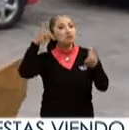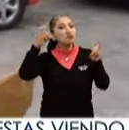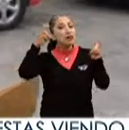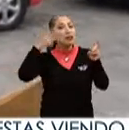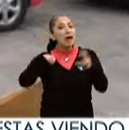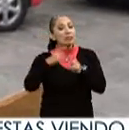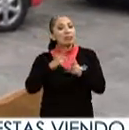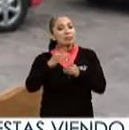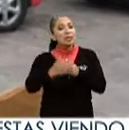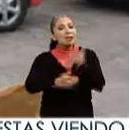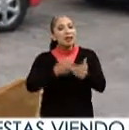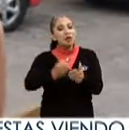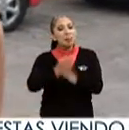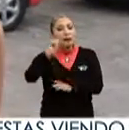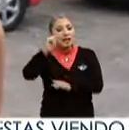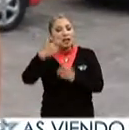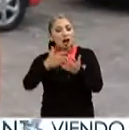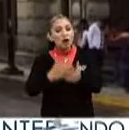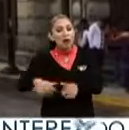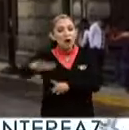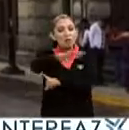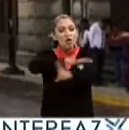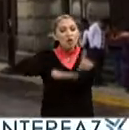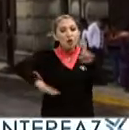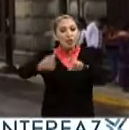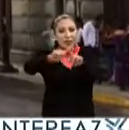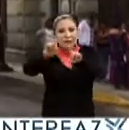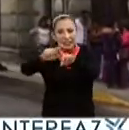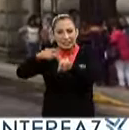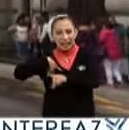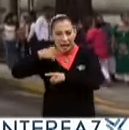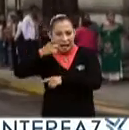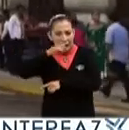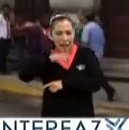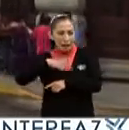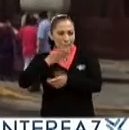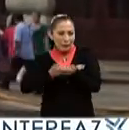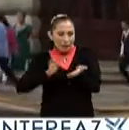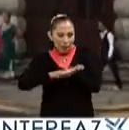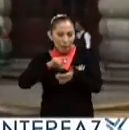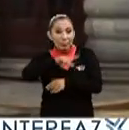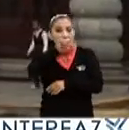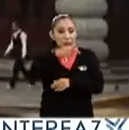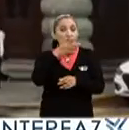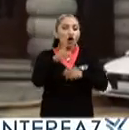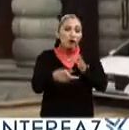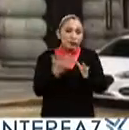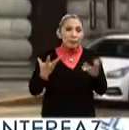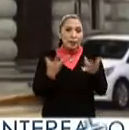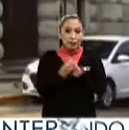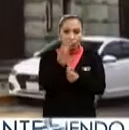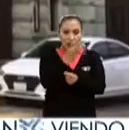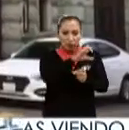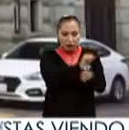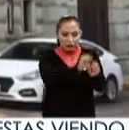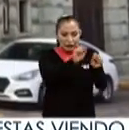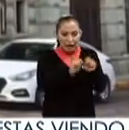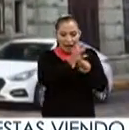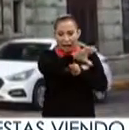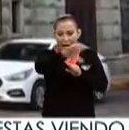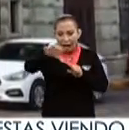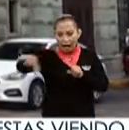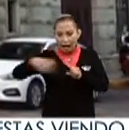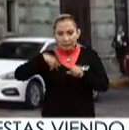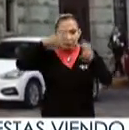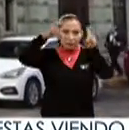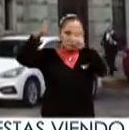llama Desarrollo de nuevas tecnologías en contextos multilingües. Después se dividirán de nueva cuenta en 4 salas, mesas